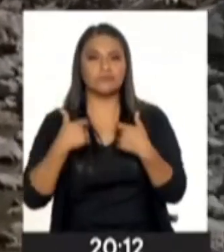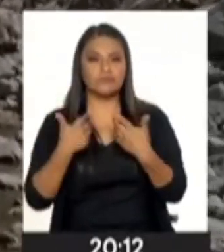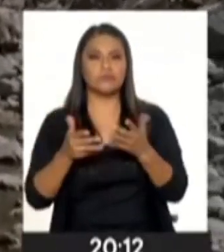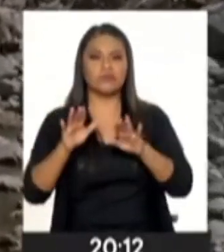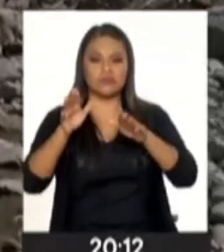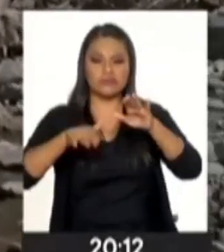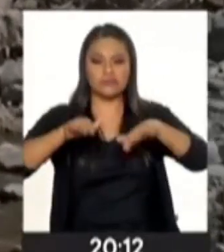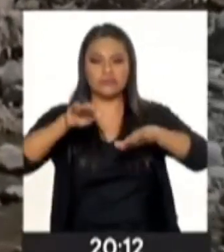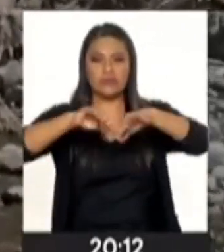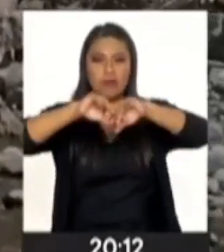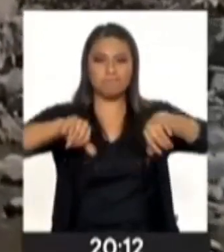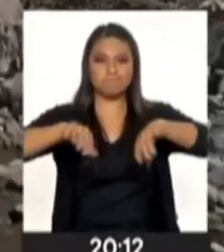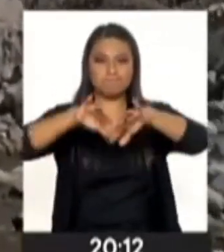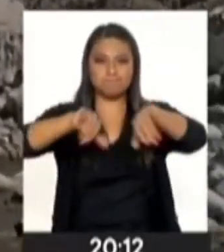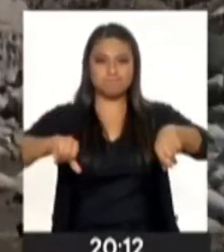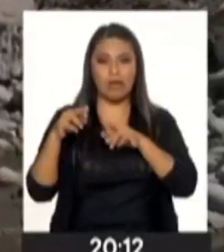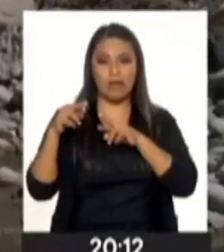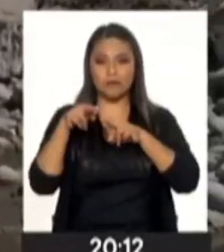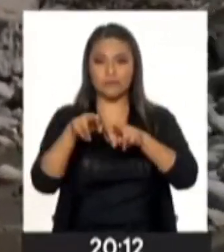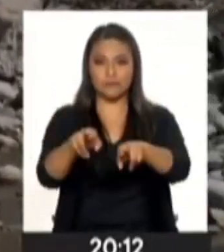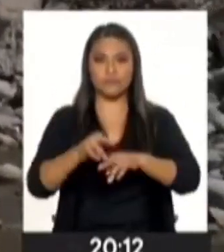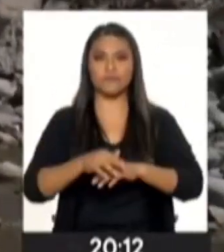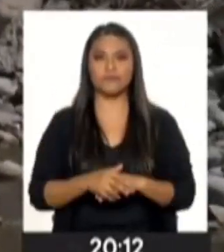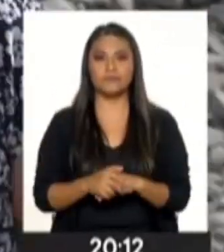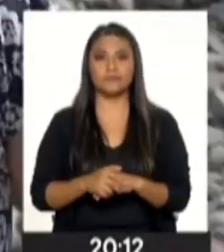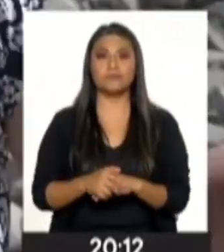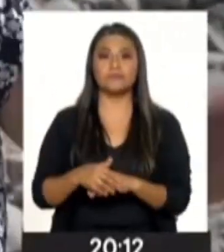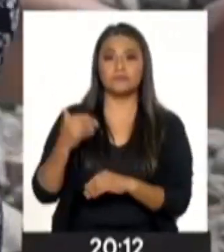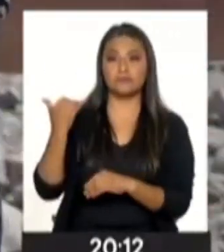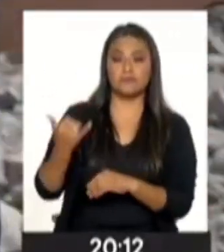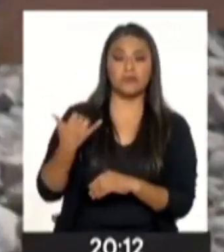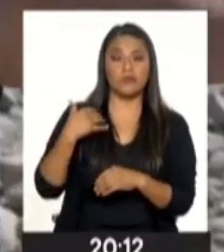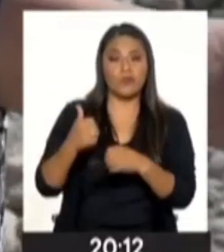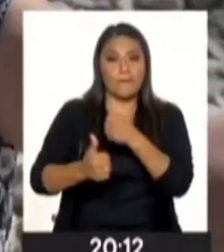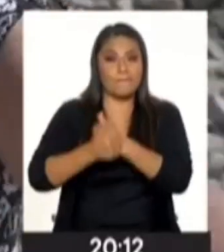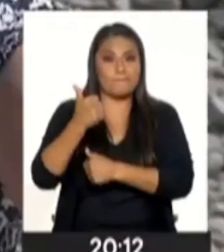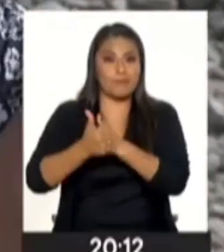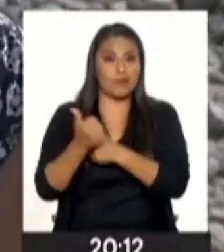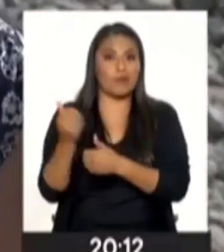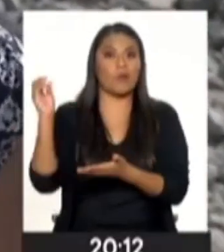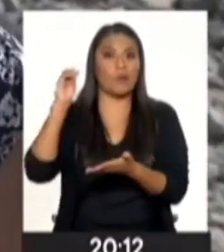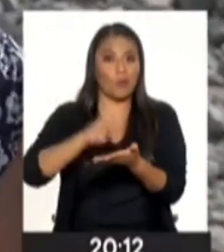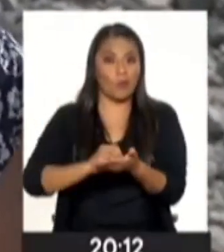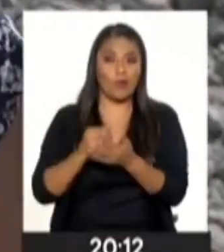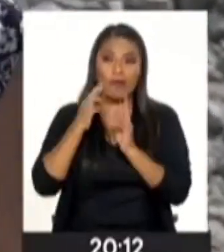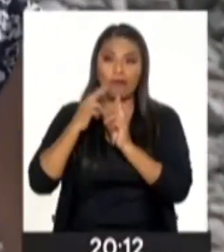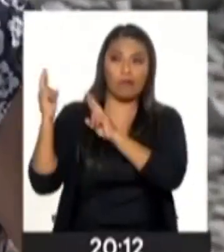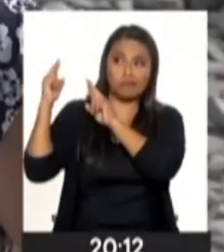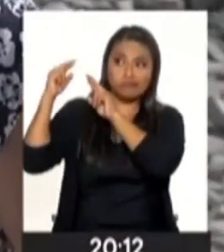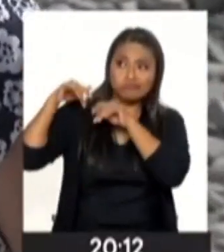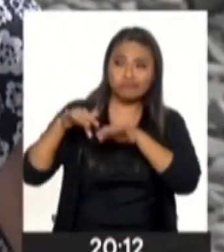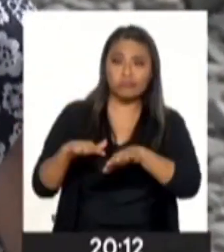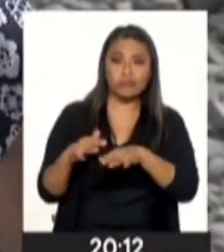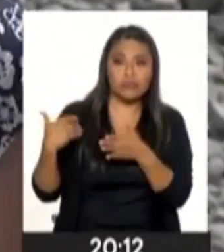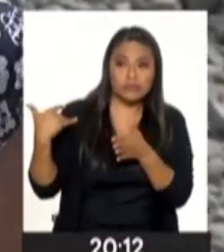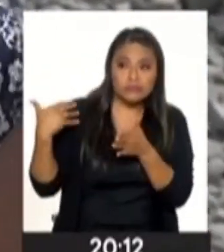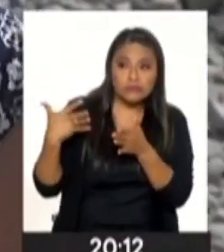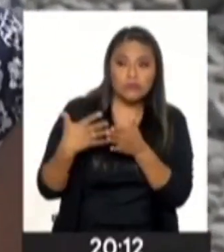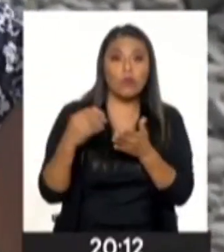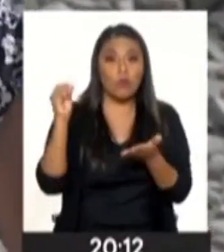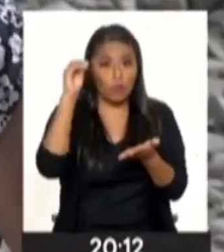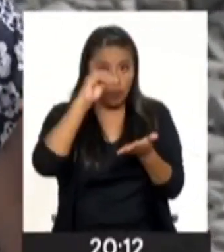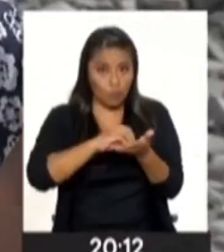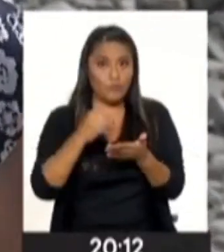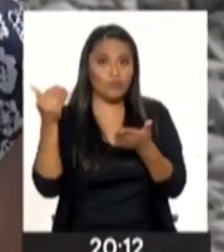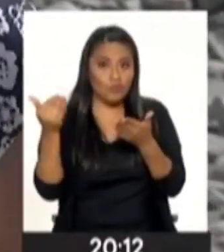descoltación y encauzamiento de este río Ahorita el peligro es que de nuevo se puede salir el río porque ya estamos en la llegada nuevamente